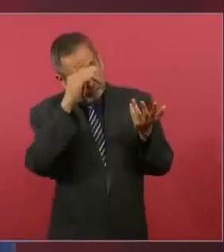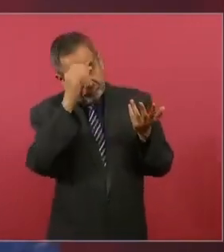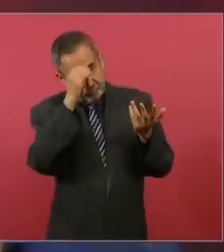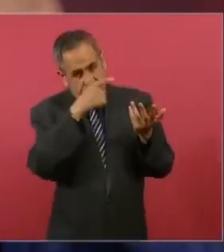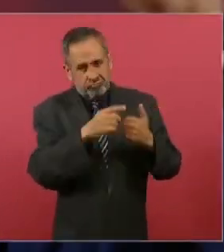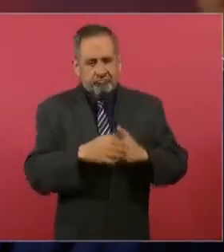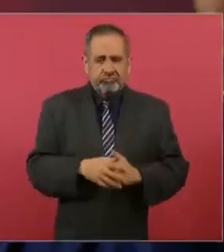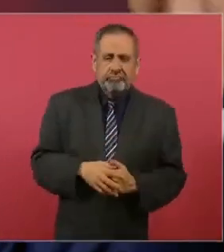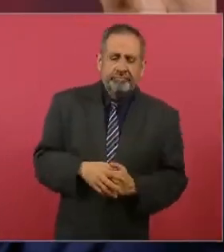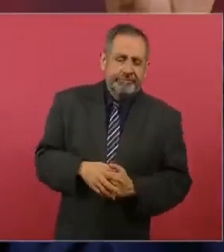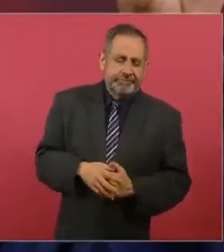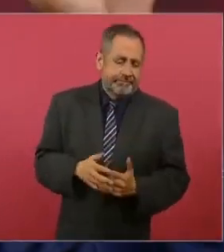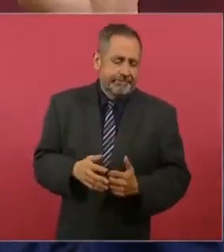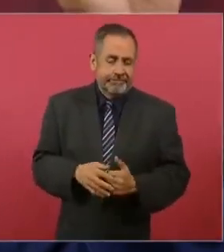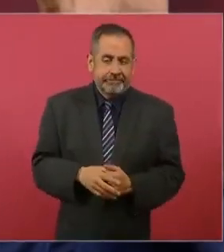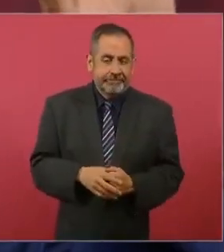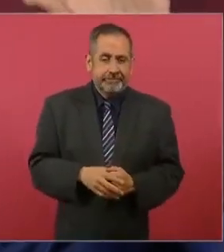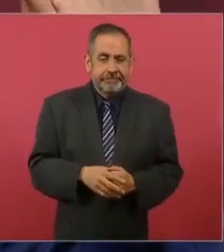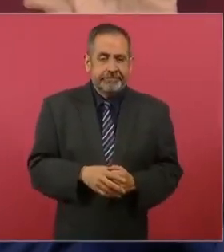también